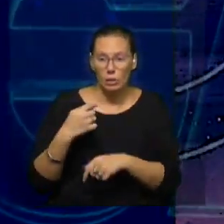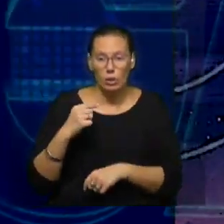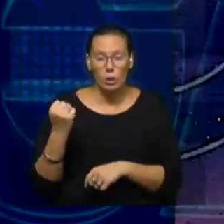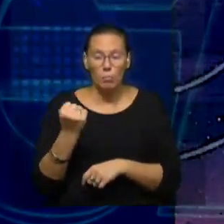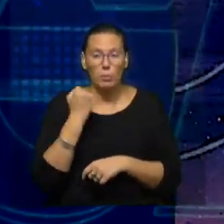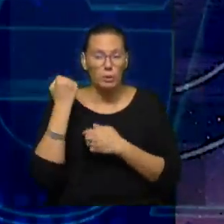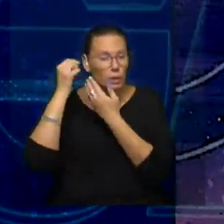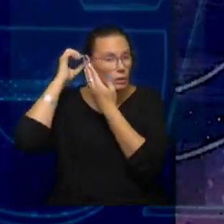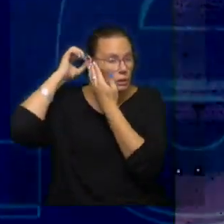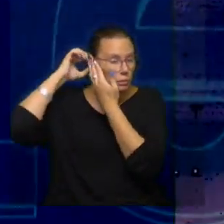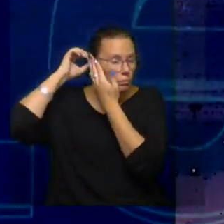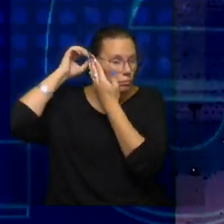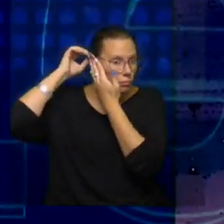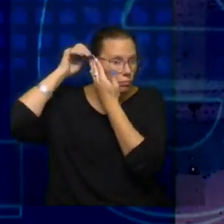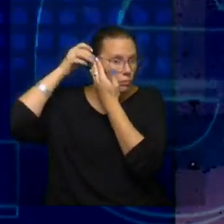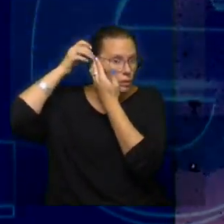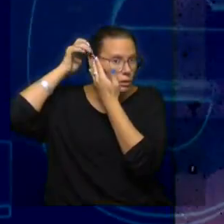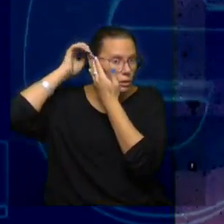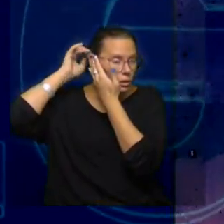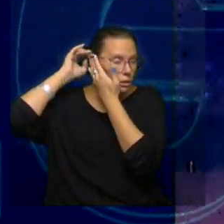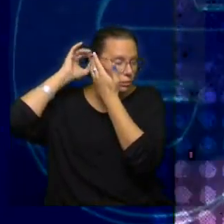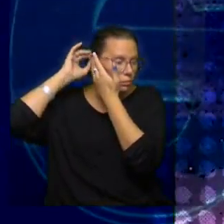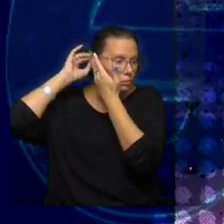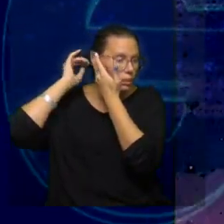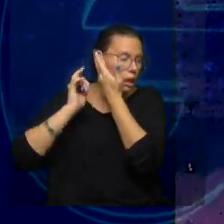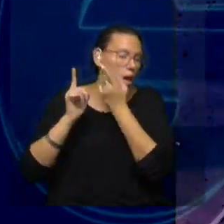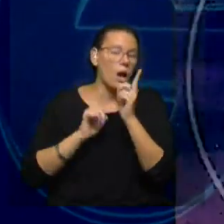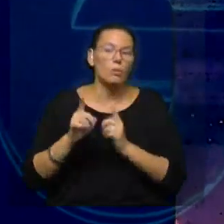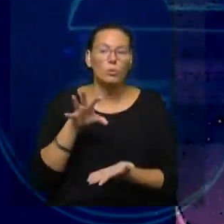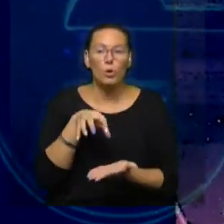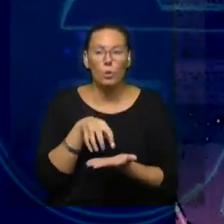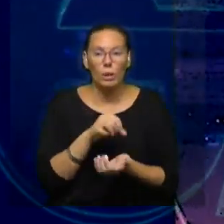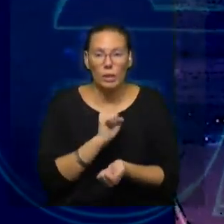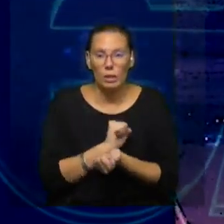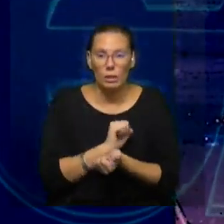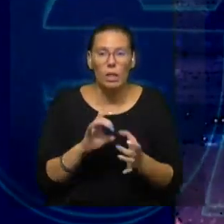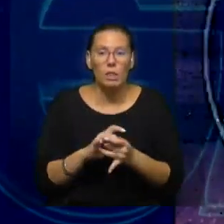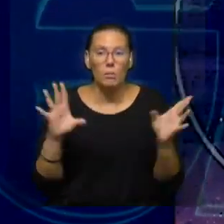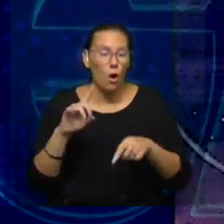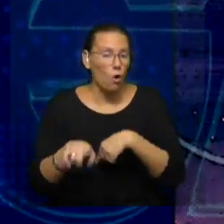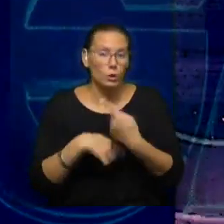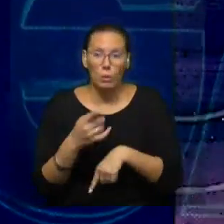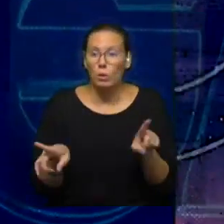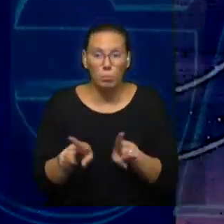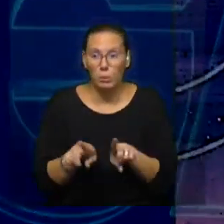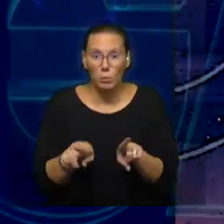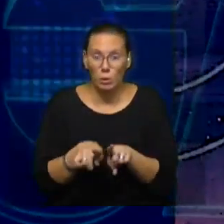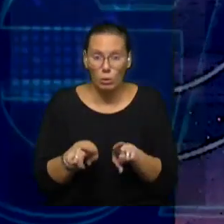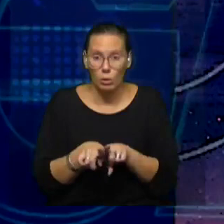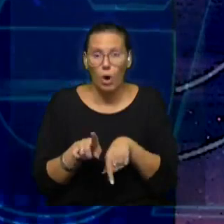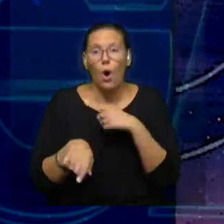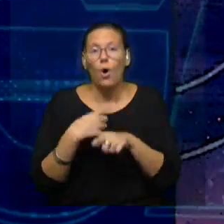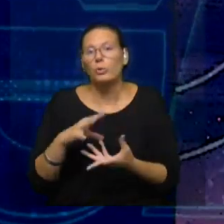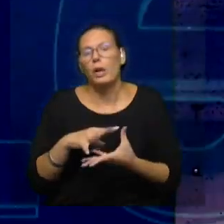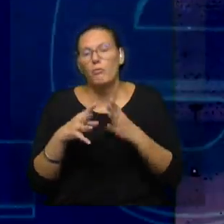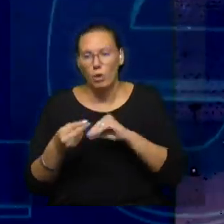importante. Algunos centros de detención, incluso en democracia, siguieron siendo centros de detención, por ejemplo, ¿no? Bajo otro